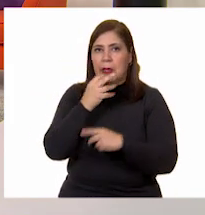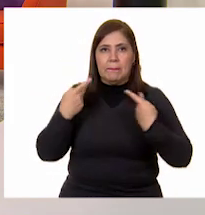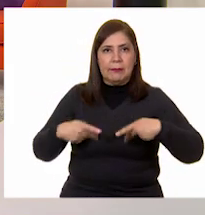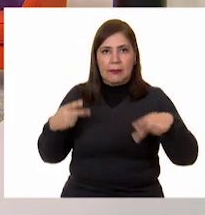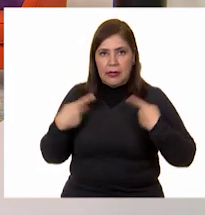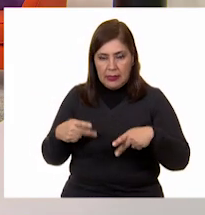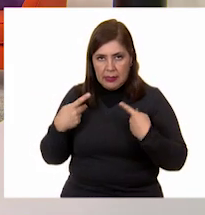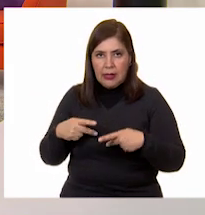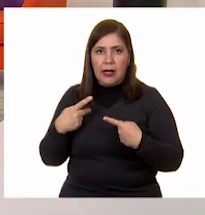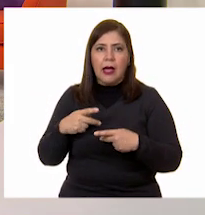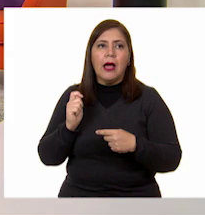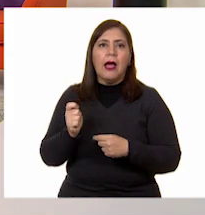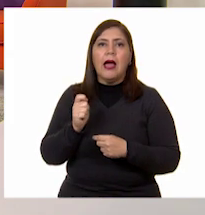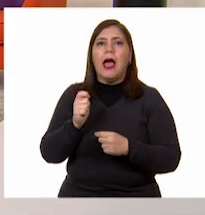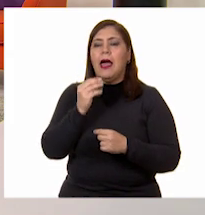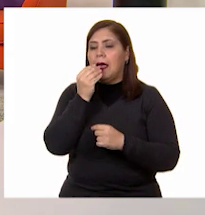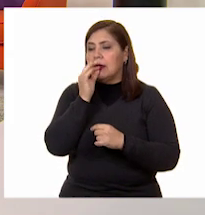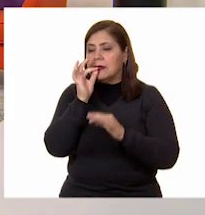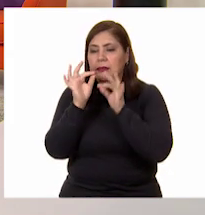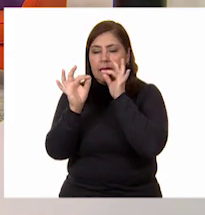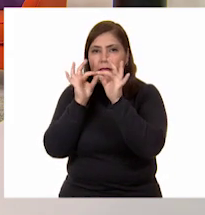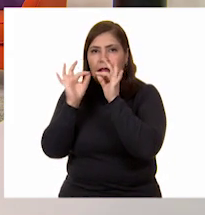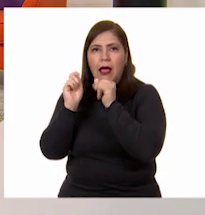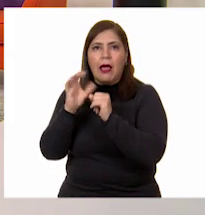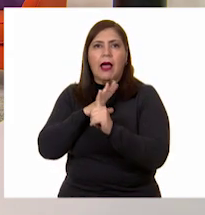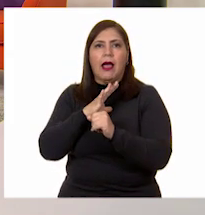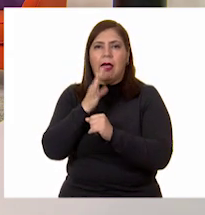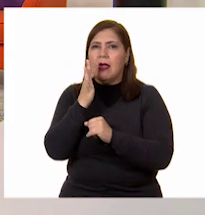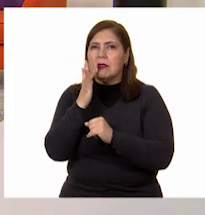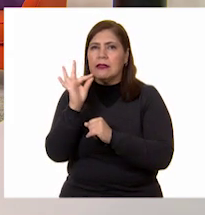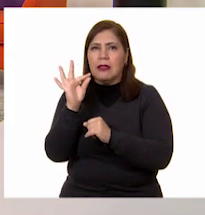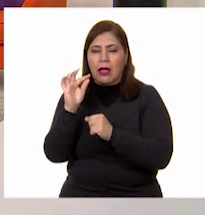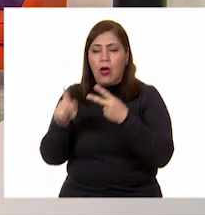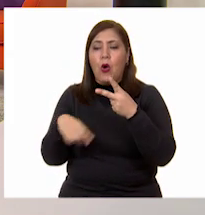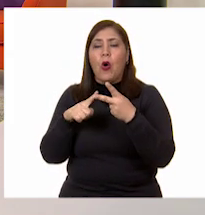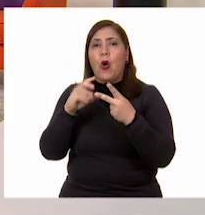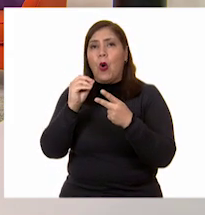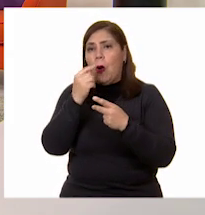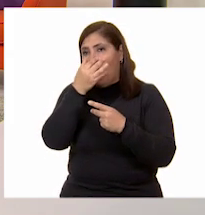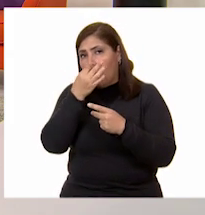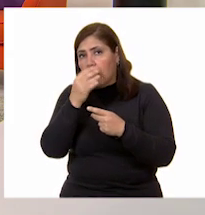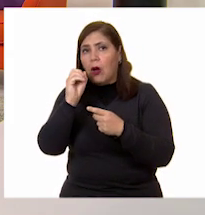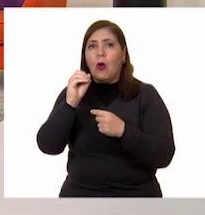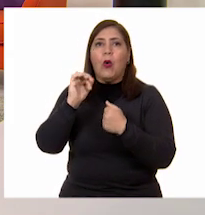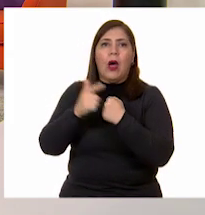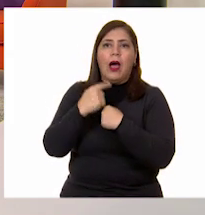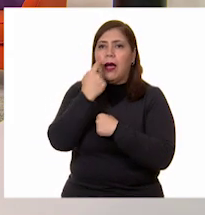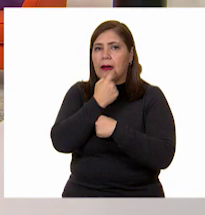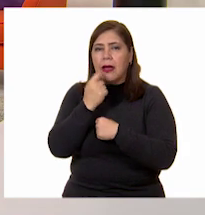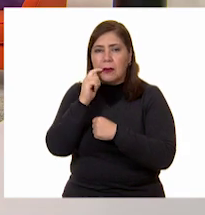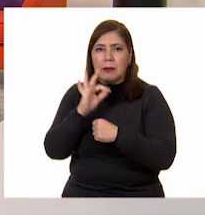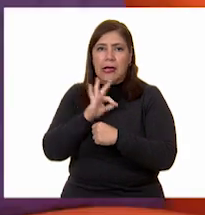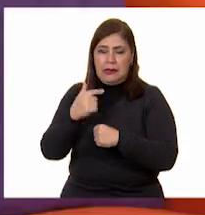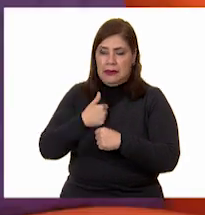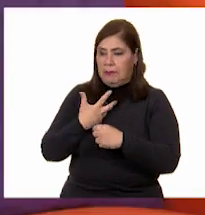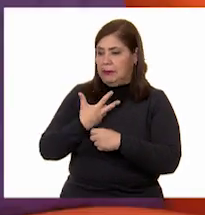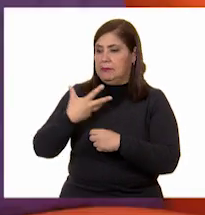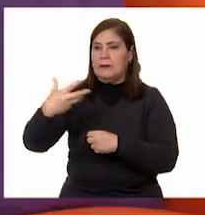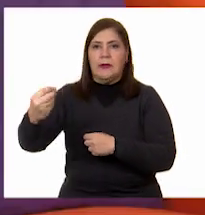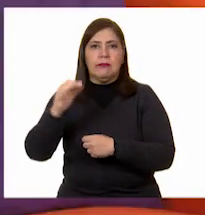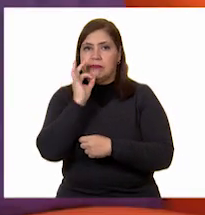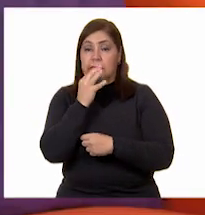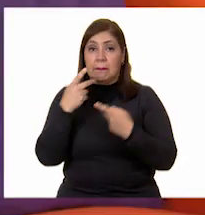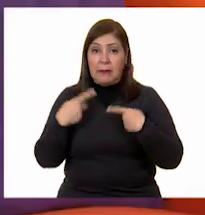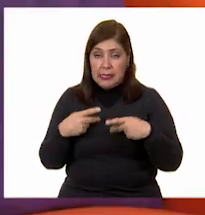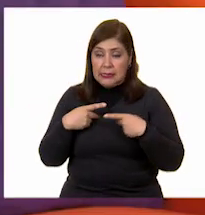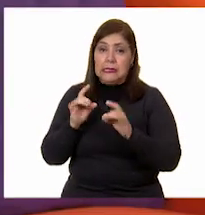persona a través de las gotitas de saliva y fluidos que salen de la boca o de la nariz de una persona infectada. Cuando